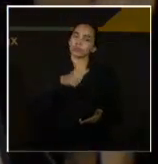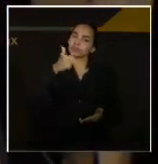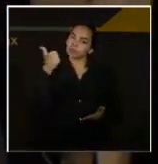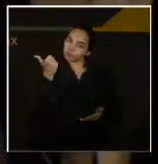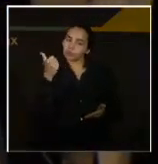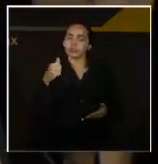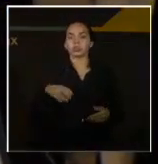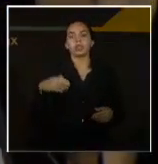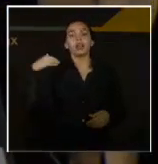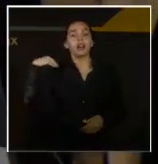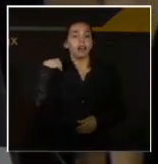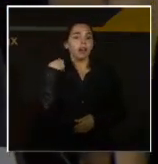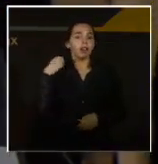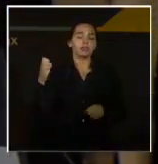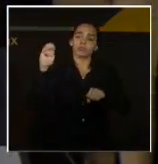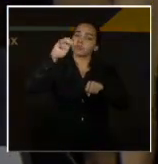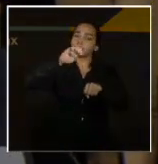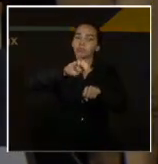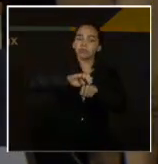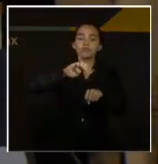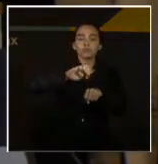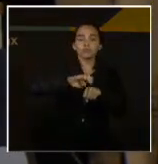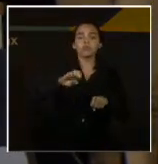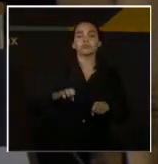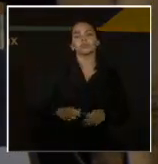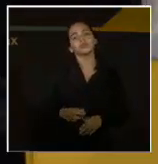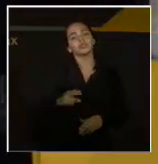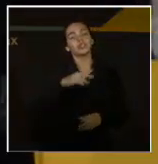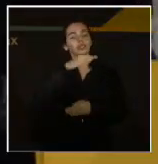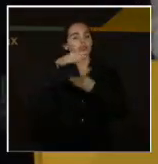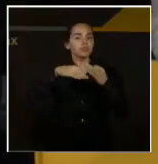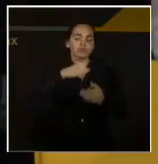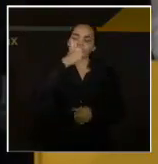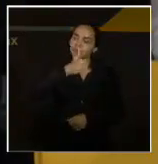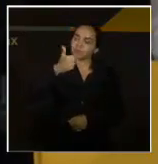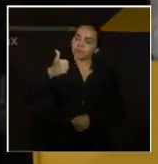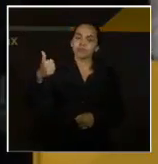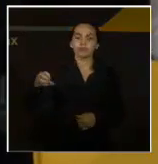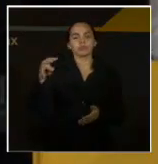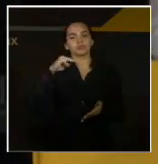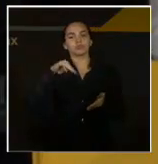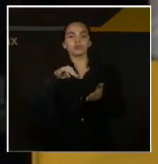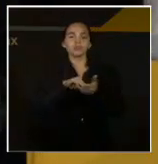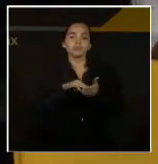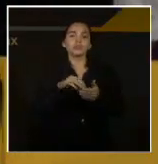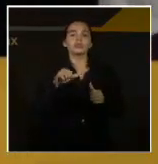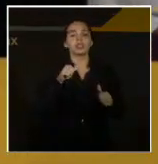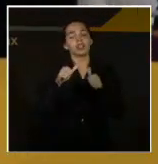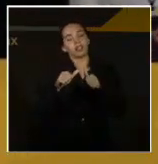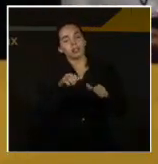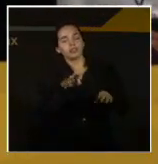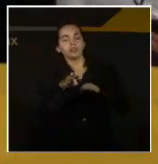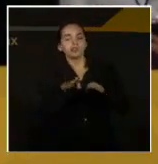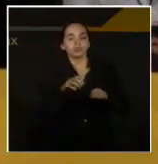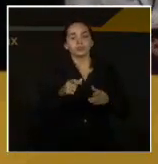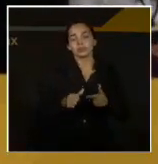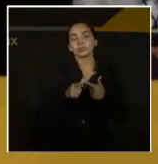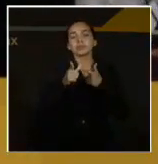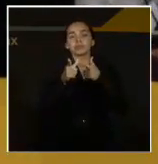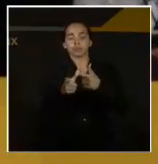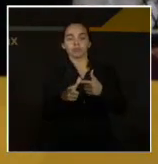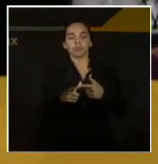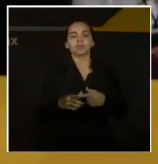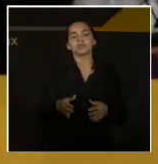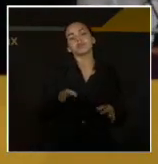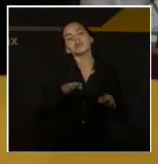Jují, a los zapateros de Ticul, a los zapateros de Junumá. Y así en cada municipio hay una actividad económica que, si la impulsamos, va a